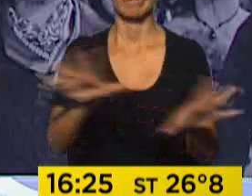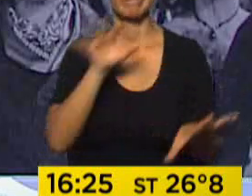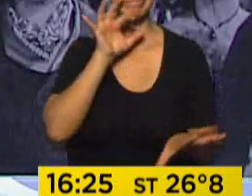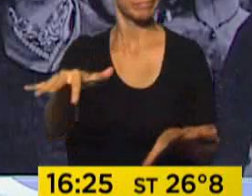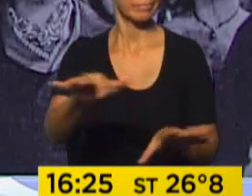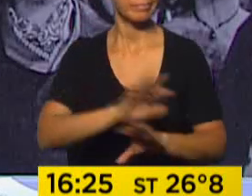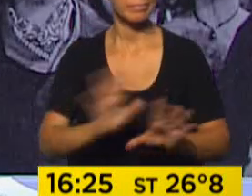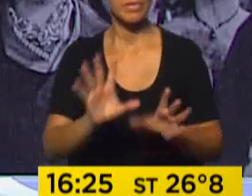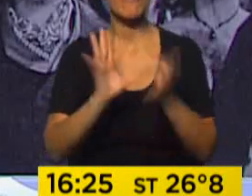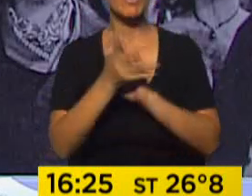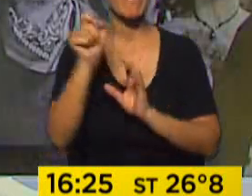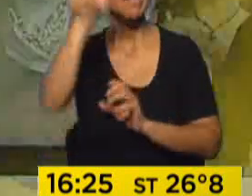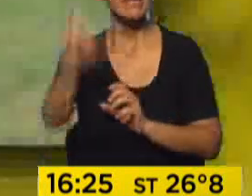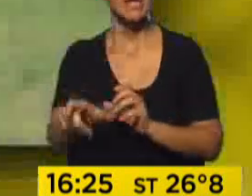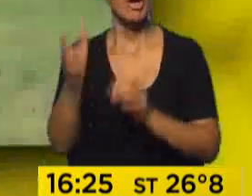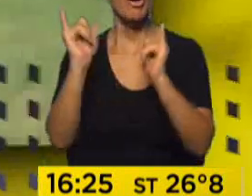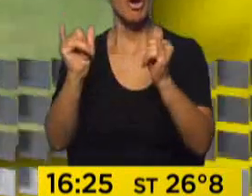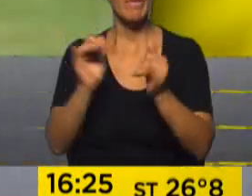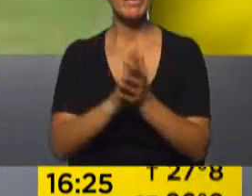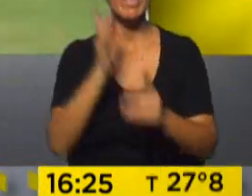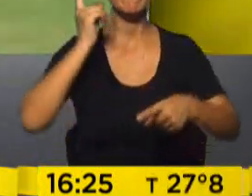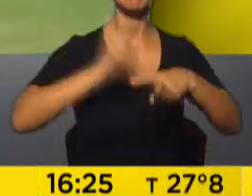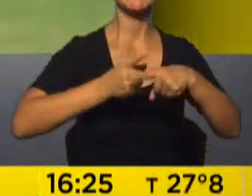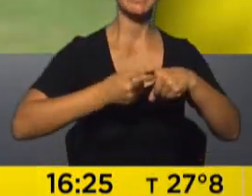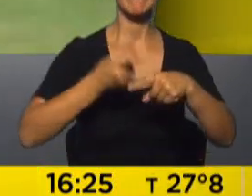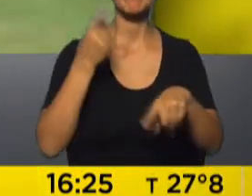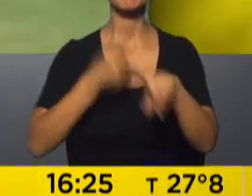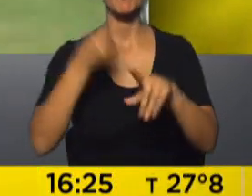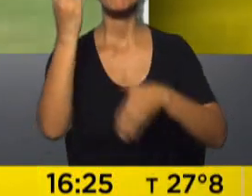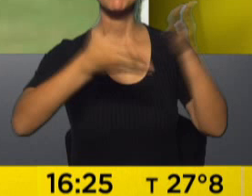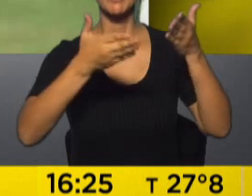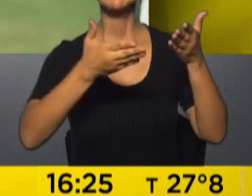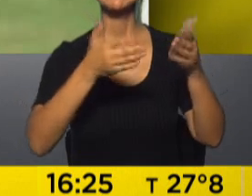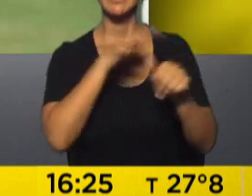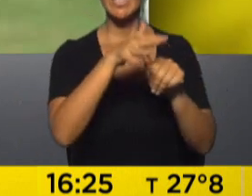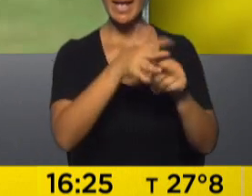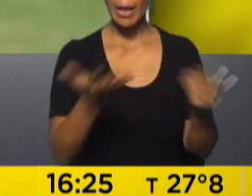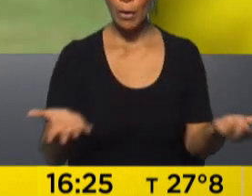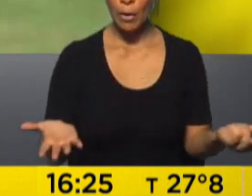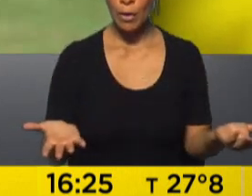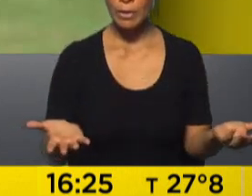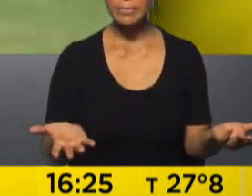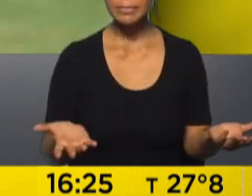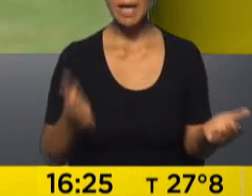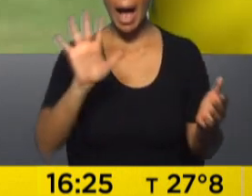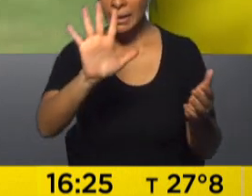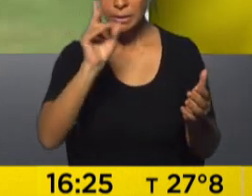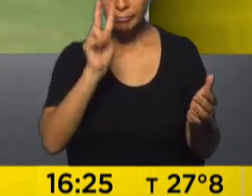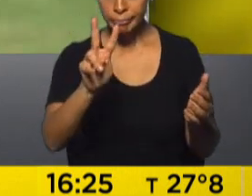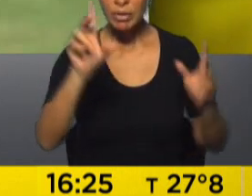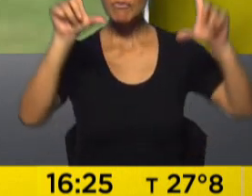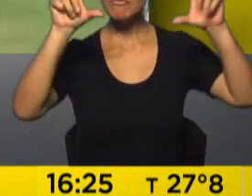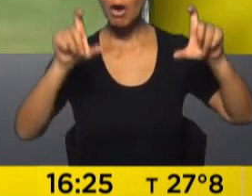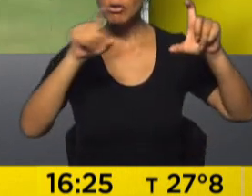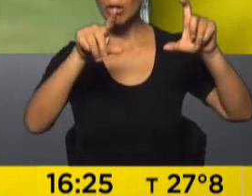llevando adelante con una celebración de la violencia de género, ¿lo podemos decir así? Esta es una de las fotos virales de